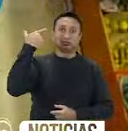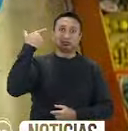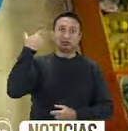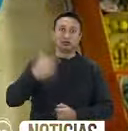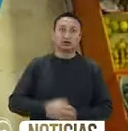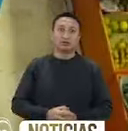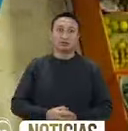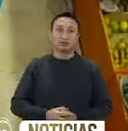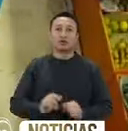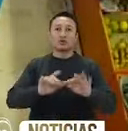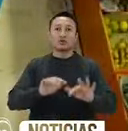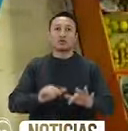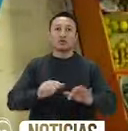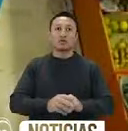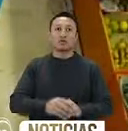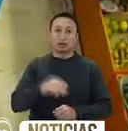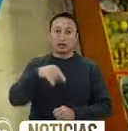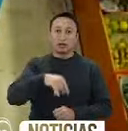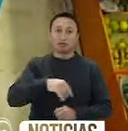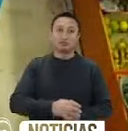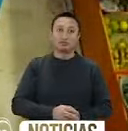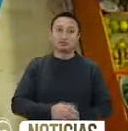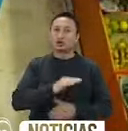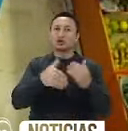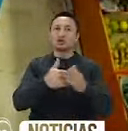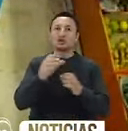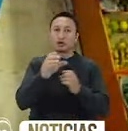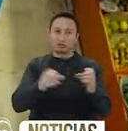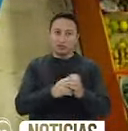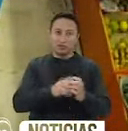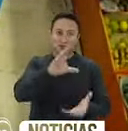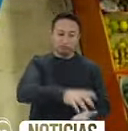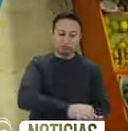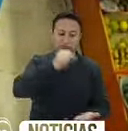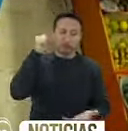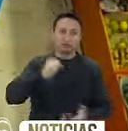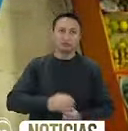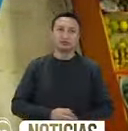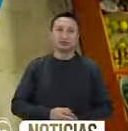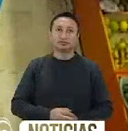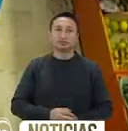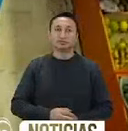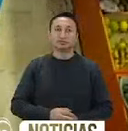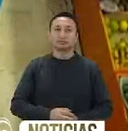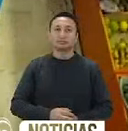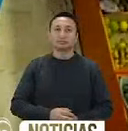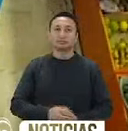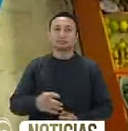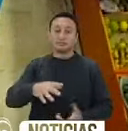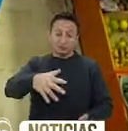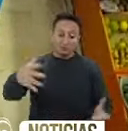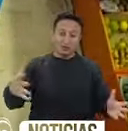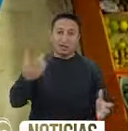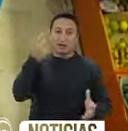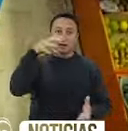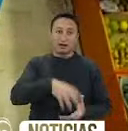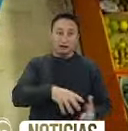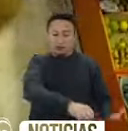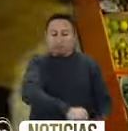donde llevaban a propósito la contabilidad del establecimiento. Y se sustrajeron el pequeño cajón donde estaba el dinero de la venta del